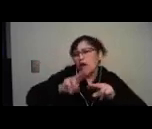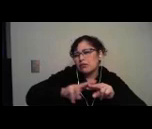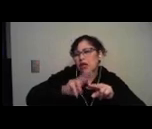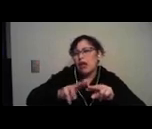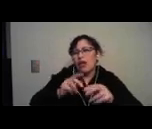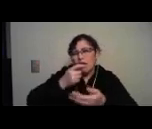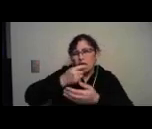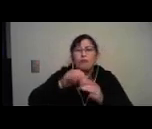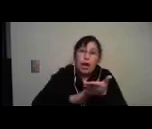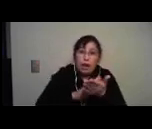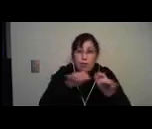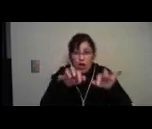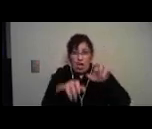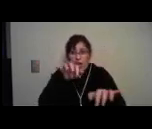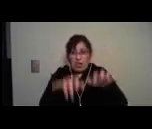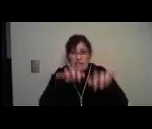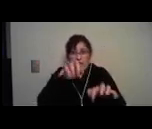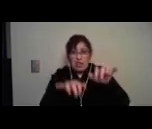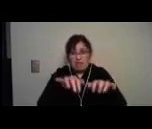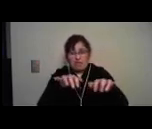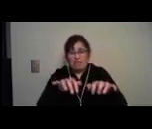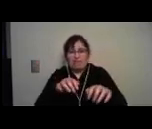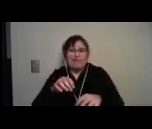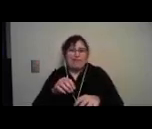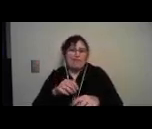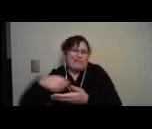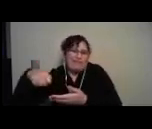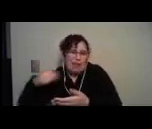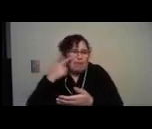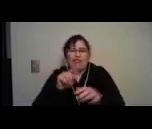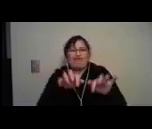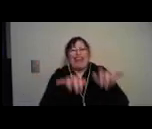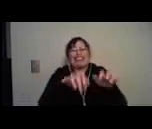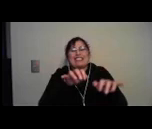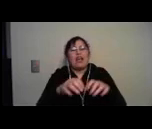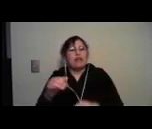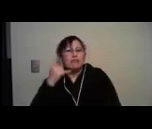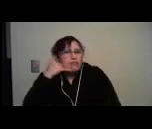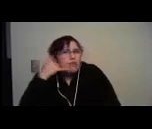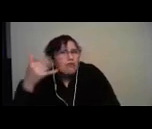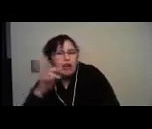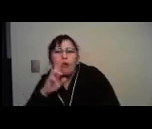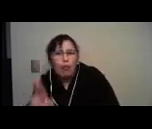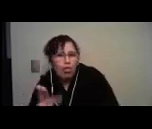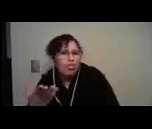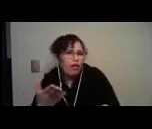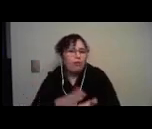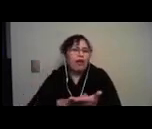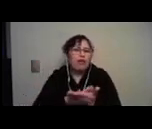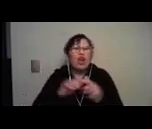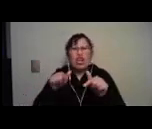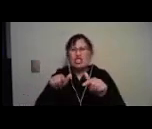a teclado, poder escribir en el computador, responder el teléfono, ¿ya? Que tiene que ver con esos actos motores